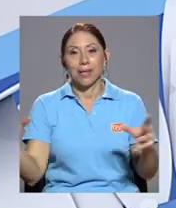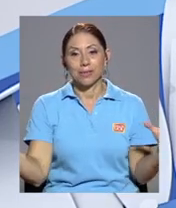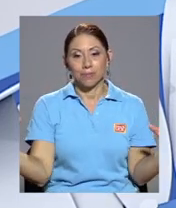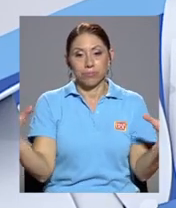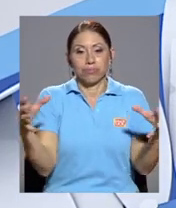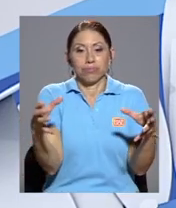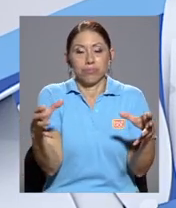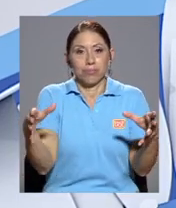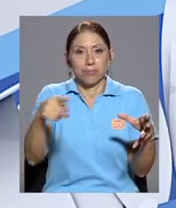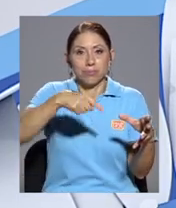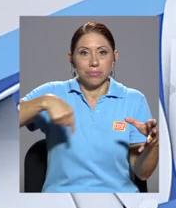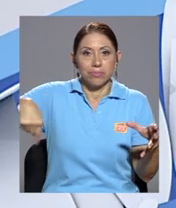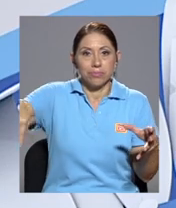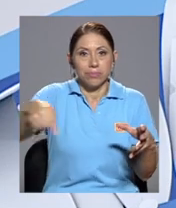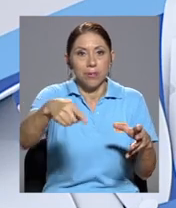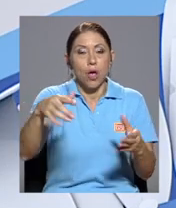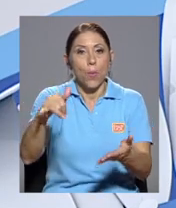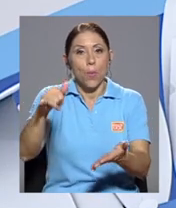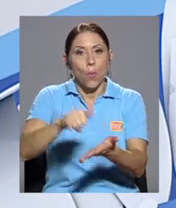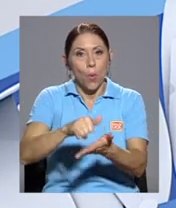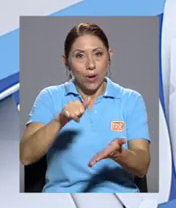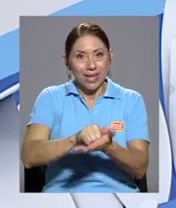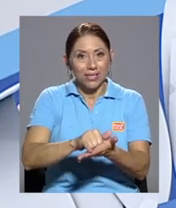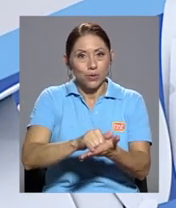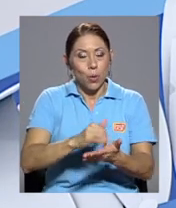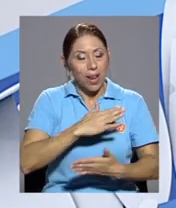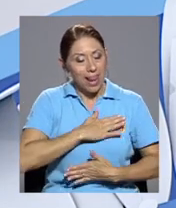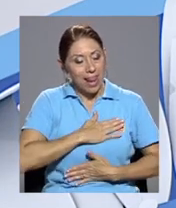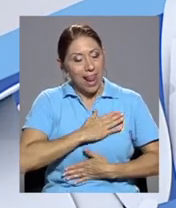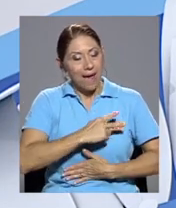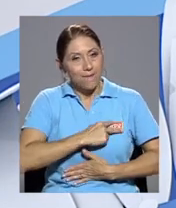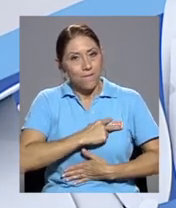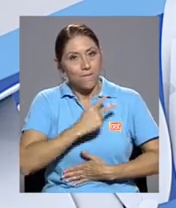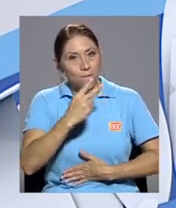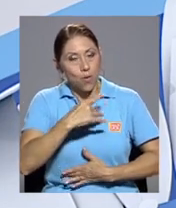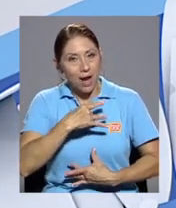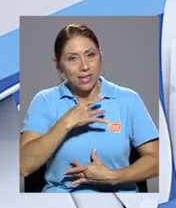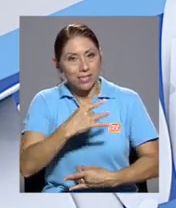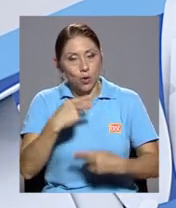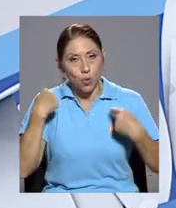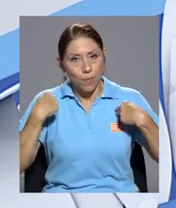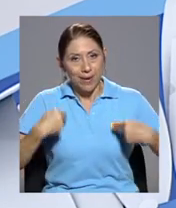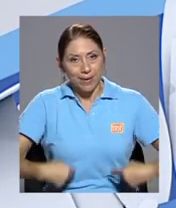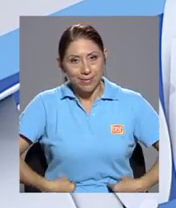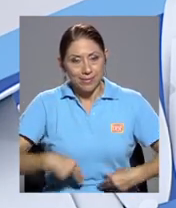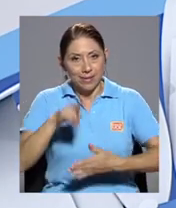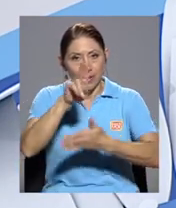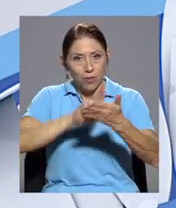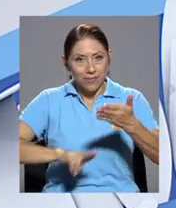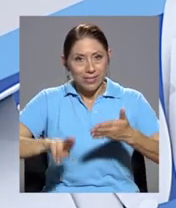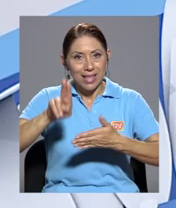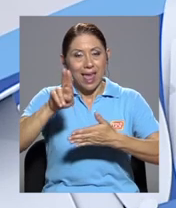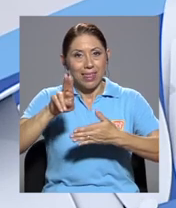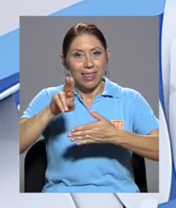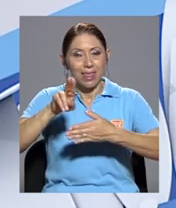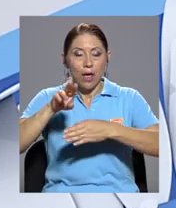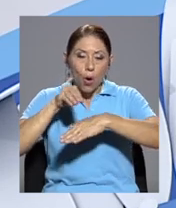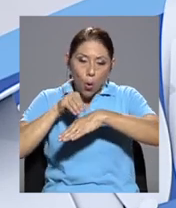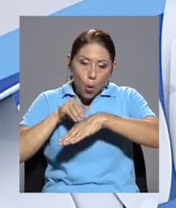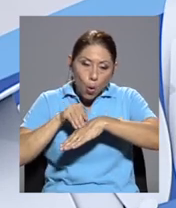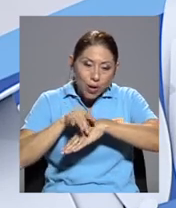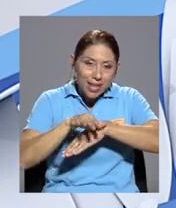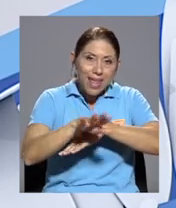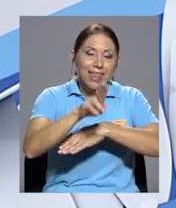ser con los demás por eso la vocación humanista de la universidad orienta esencialmente la universidad